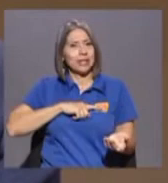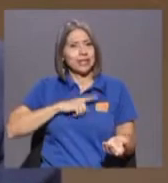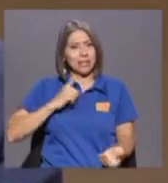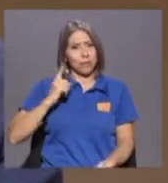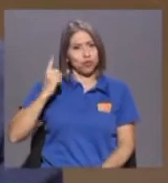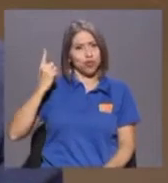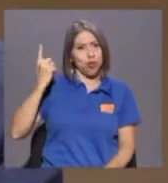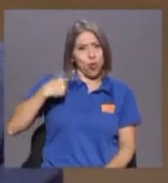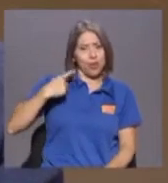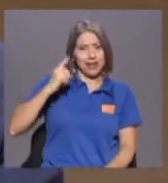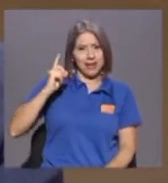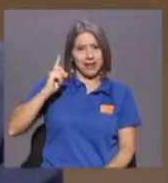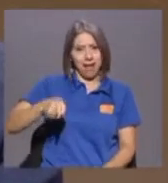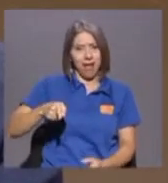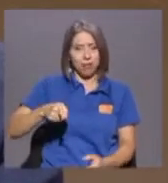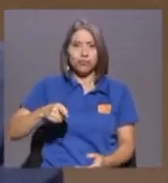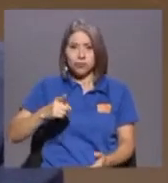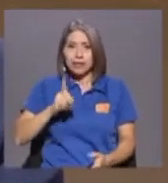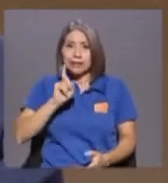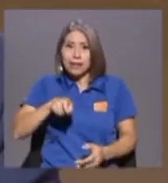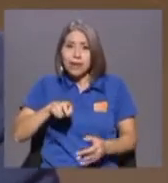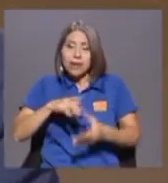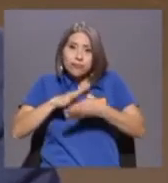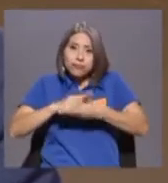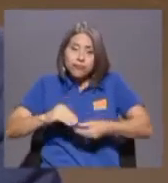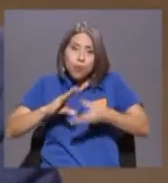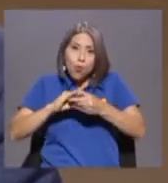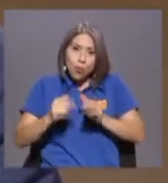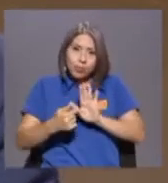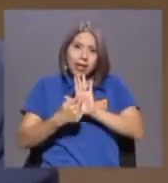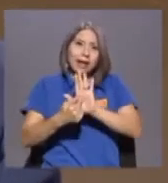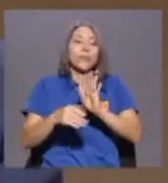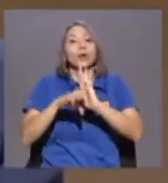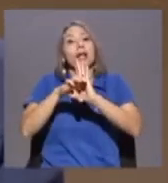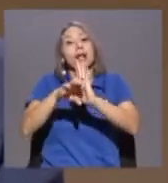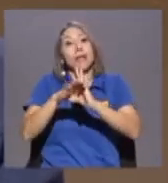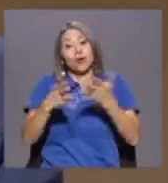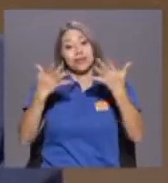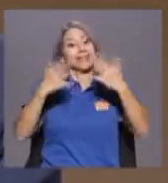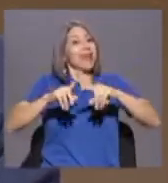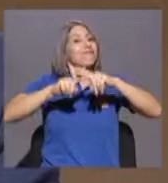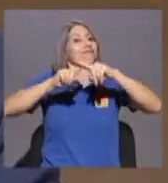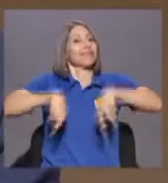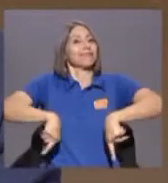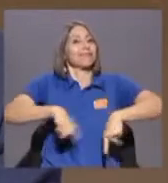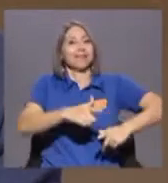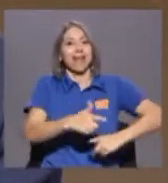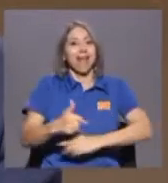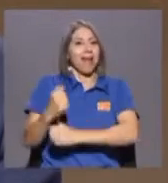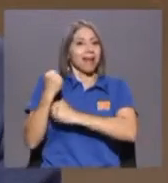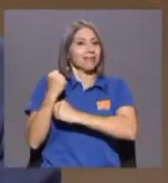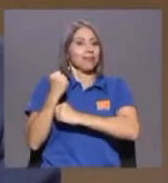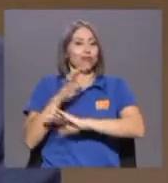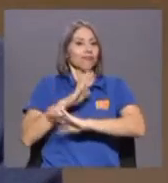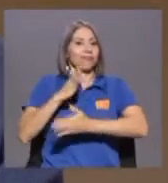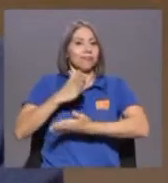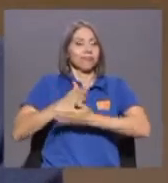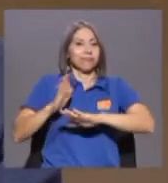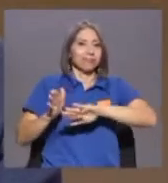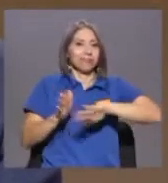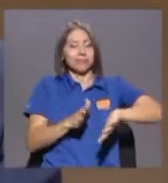evidencia y de contar. La abolición del ejército, la protección de